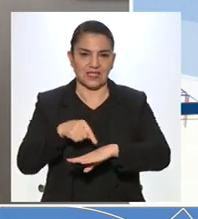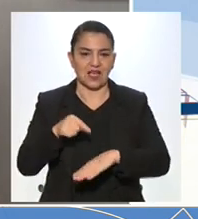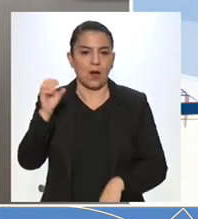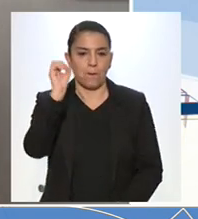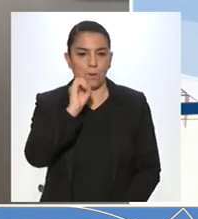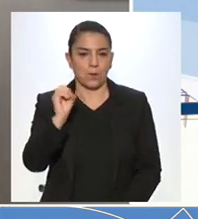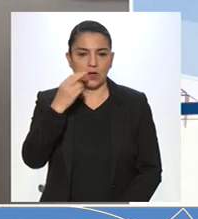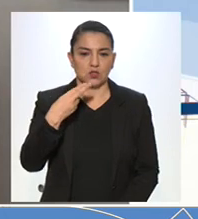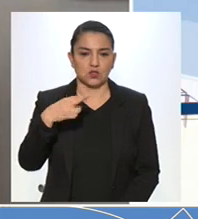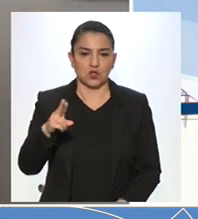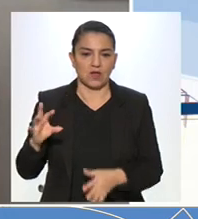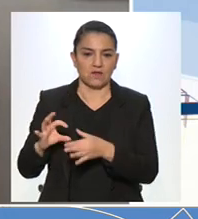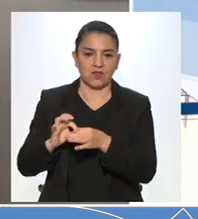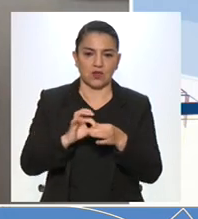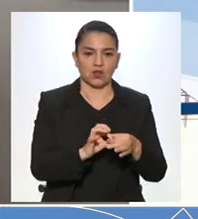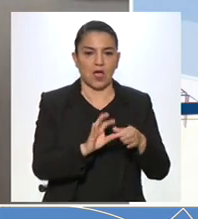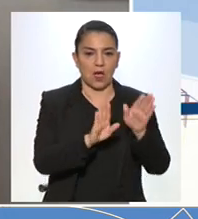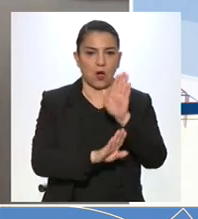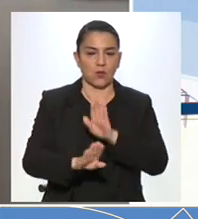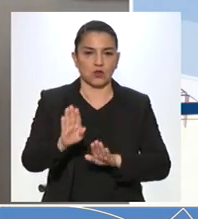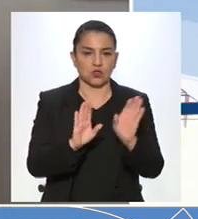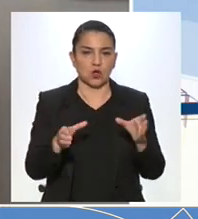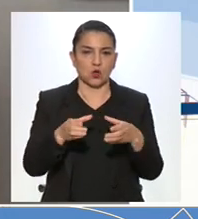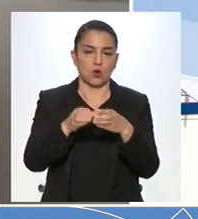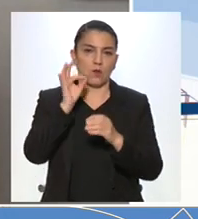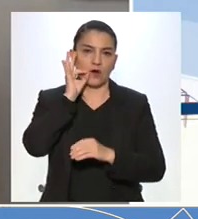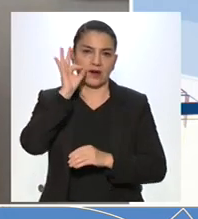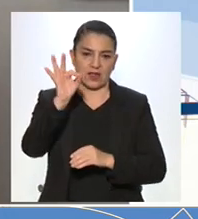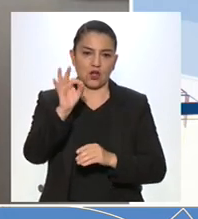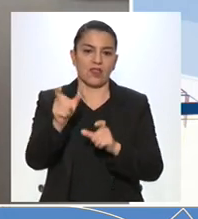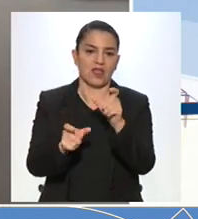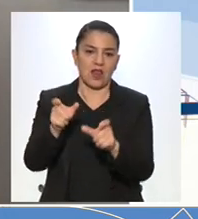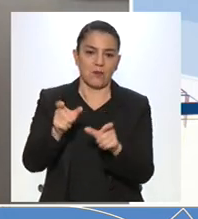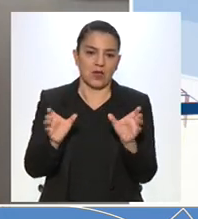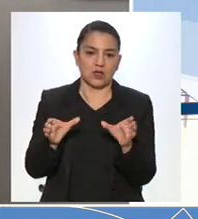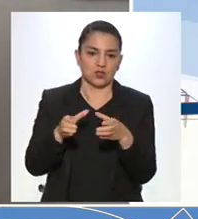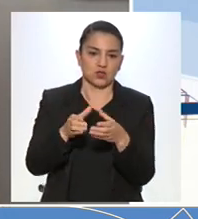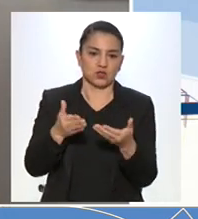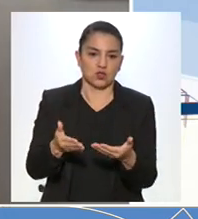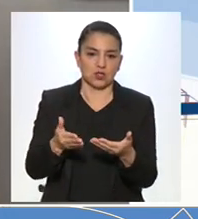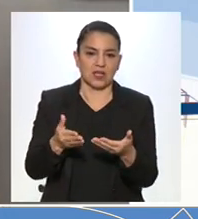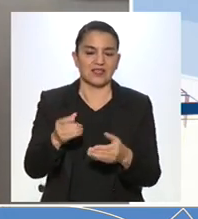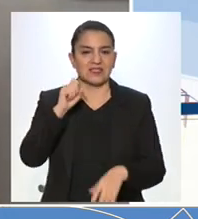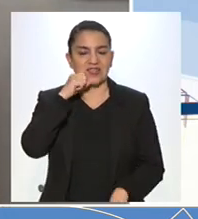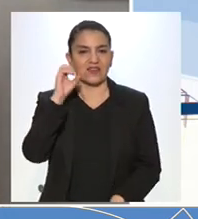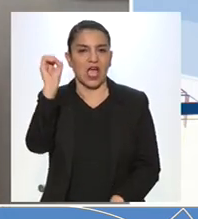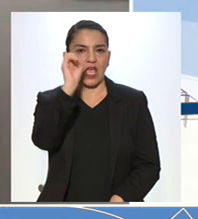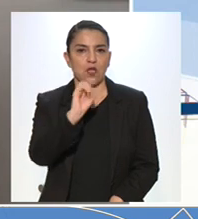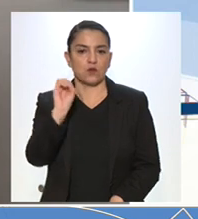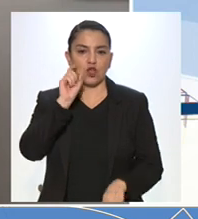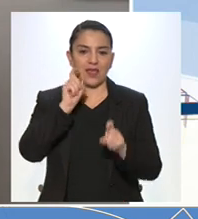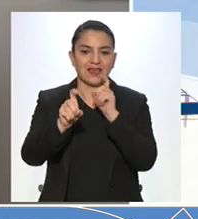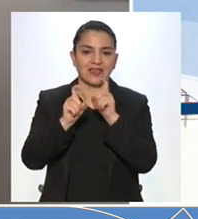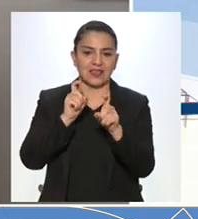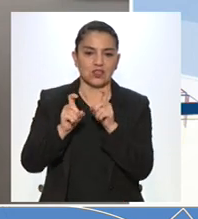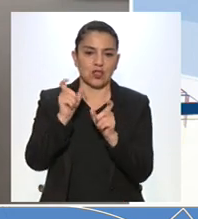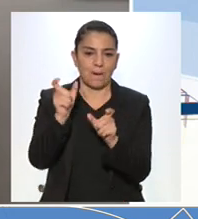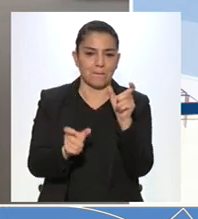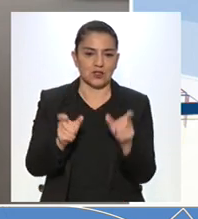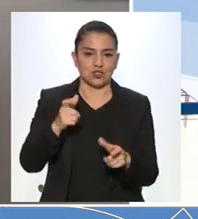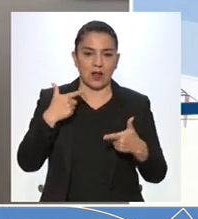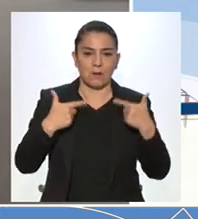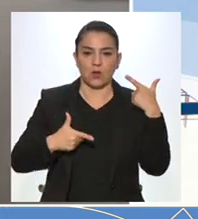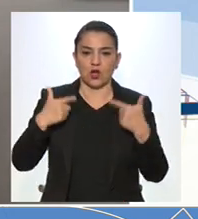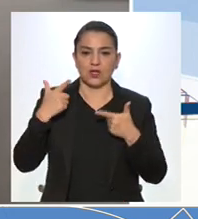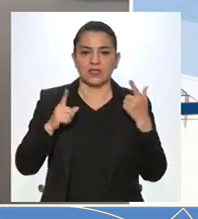esta decisión a la protección de los sectores más ricos de la población. Se trata de opiniones e imputaciones vertidas por personeros políticos